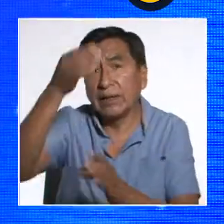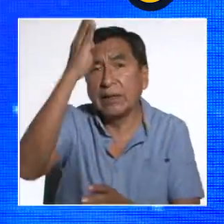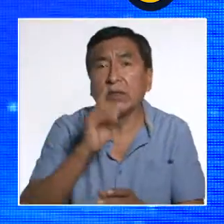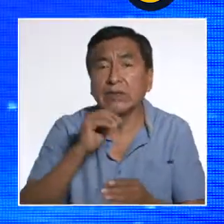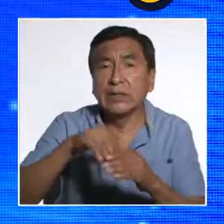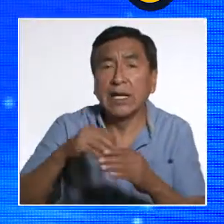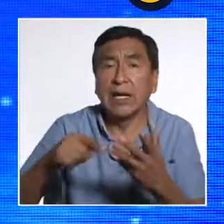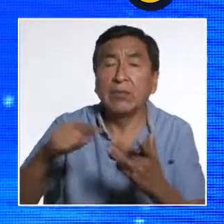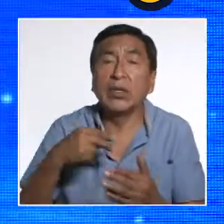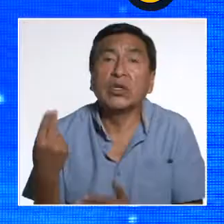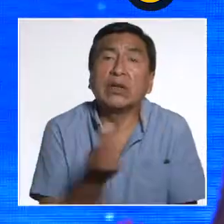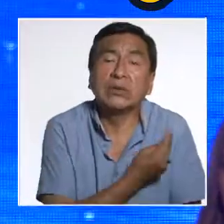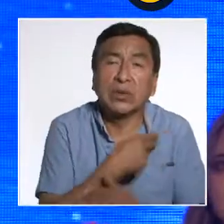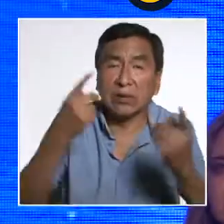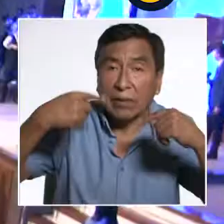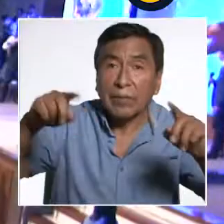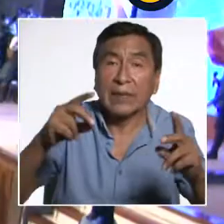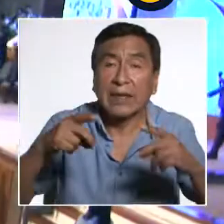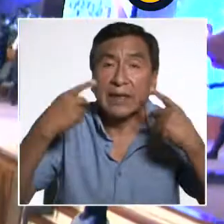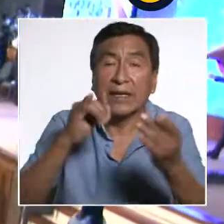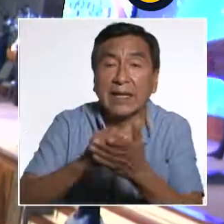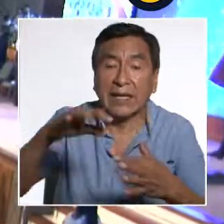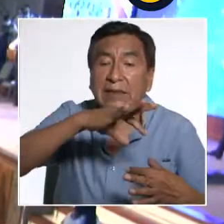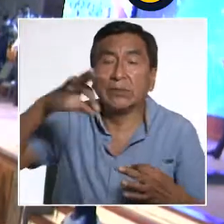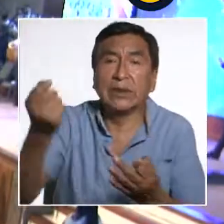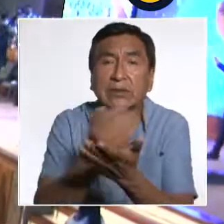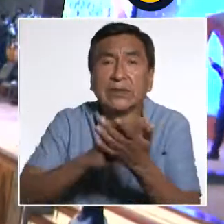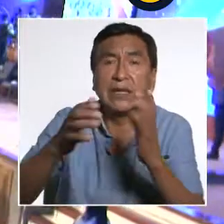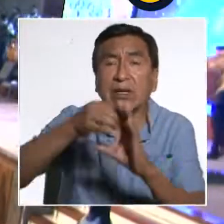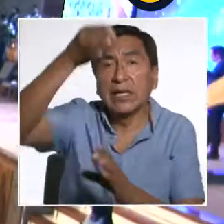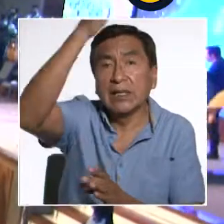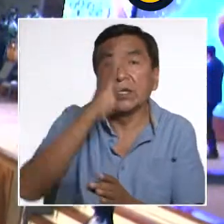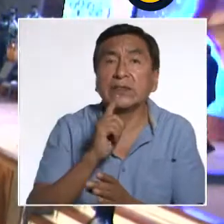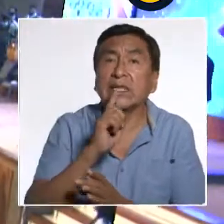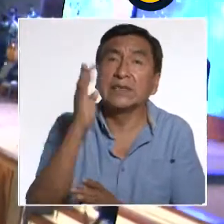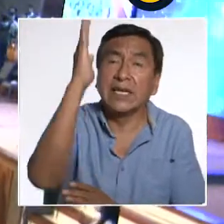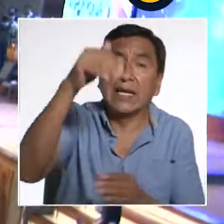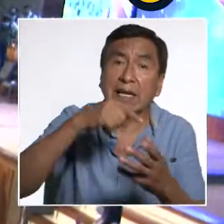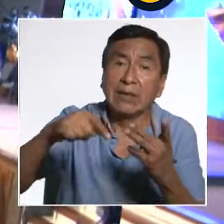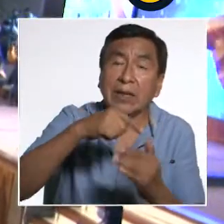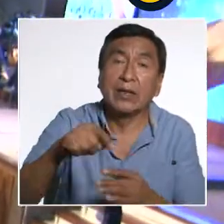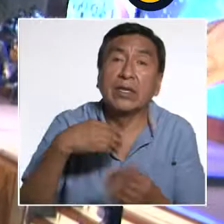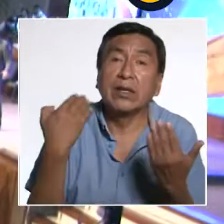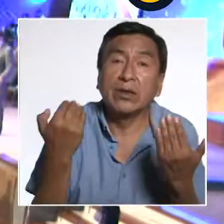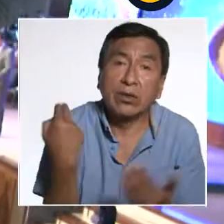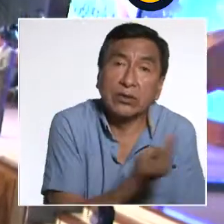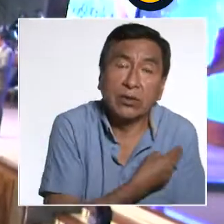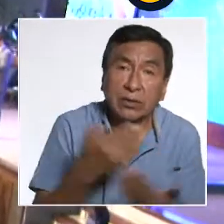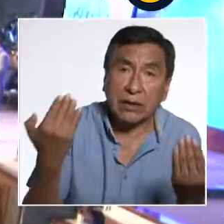medio de nosotros. Vamos a declarar que el Espíritu Santo de Dios está aquí en medio de nosotros. Así que no